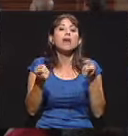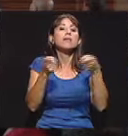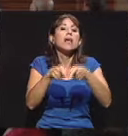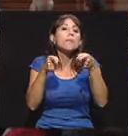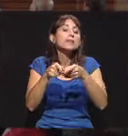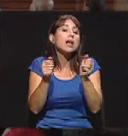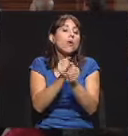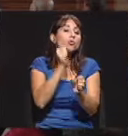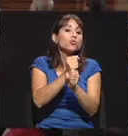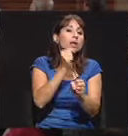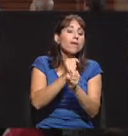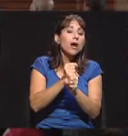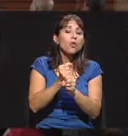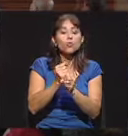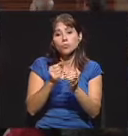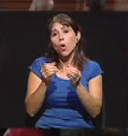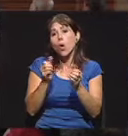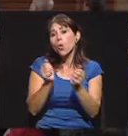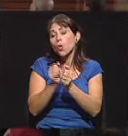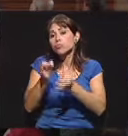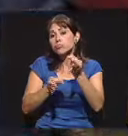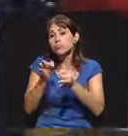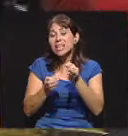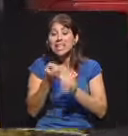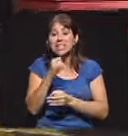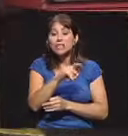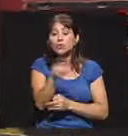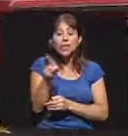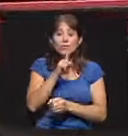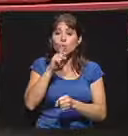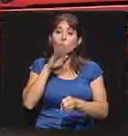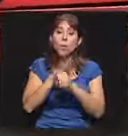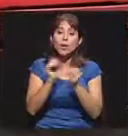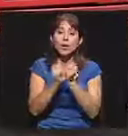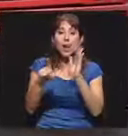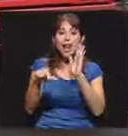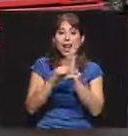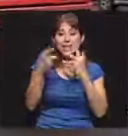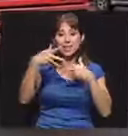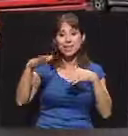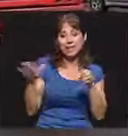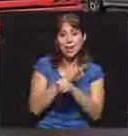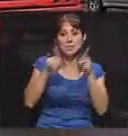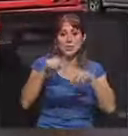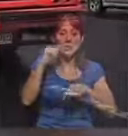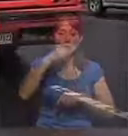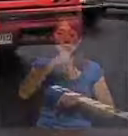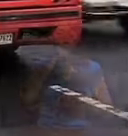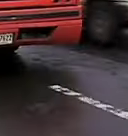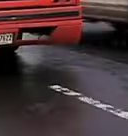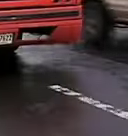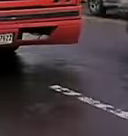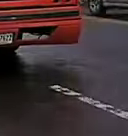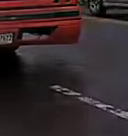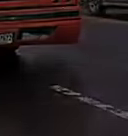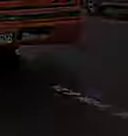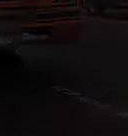laborales y penales ante el incumplimiento de la ley integral para la persona adulta mayor. Para Nexos informó Luis Ramírez.